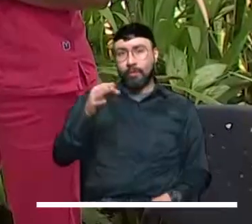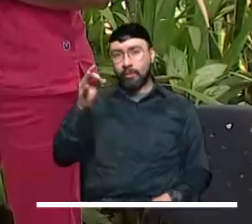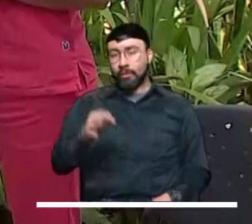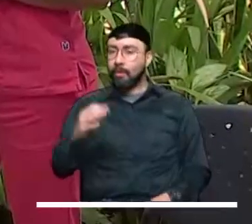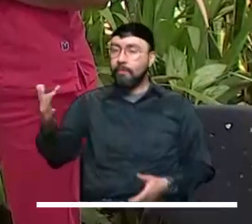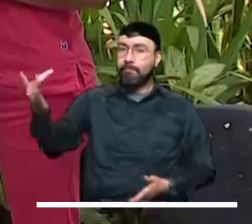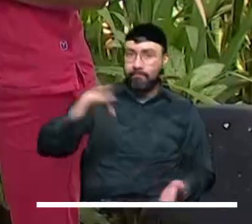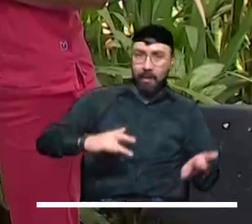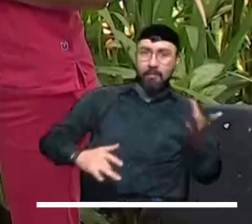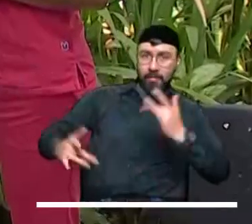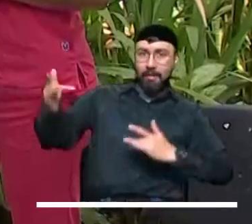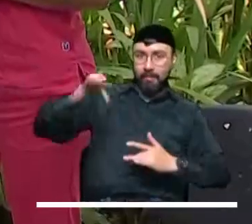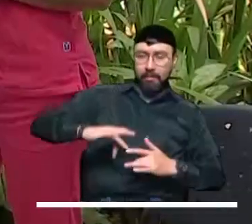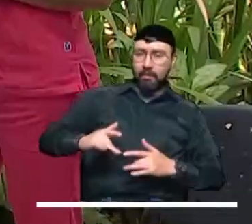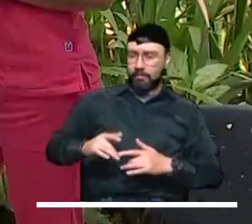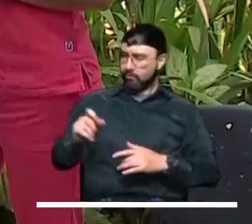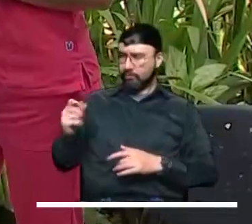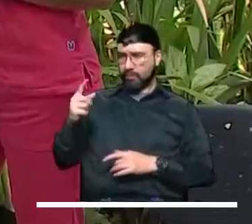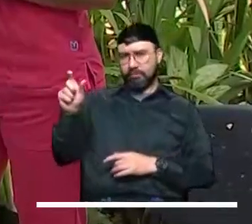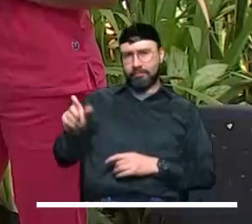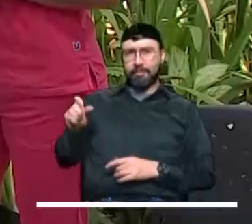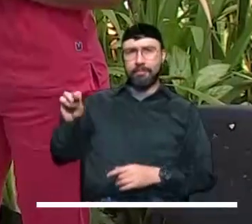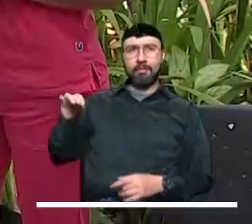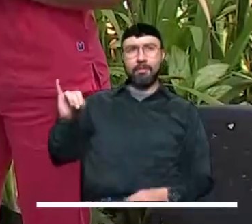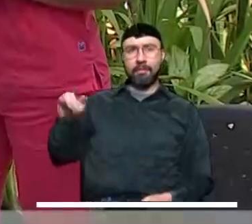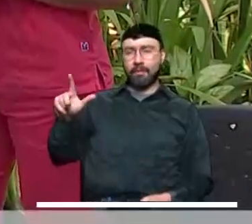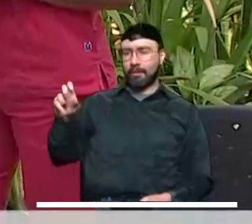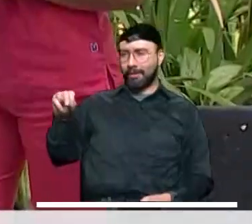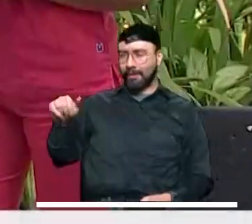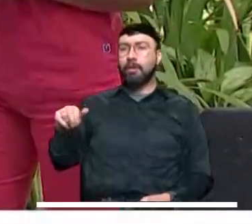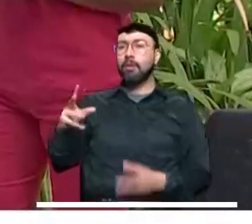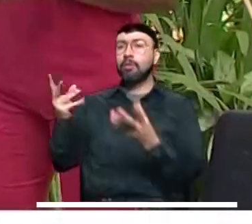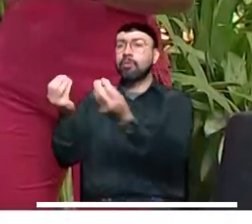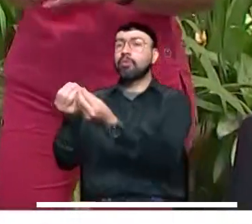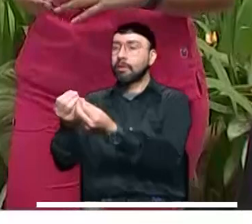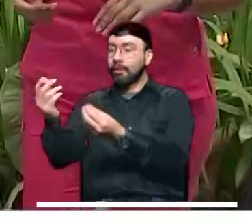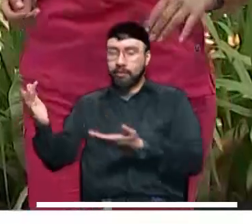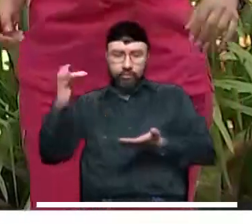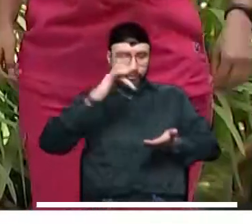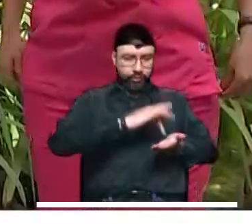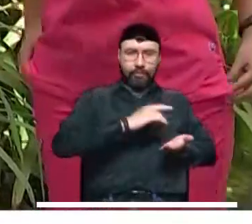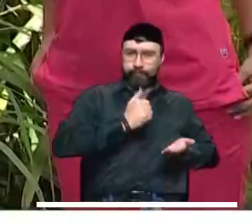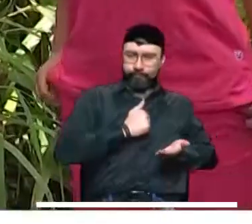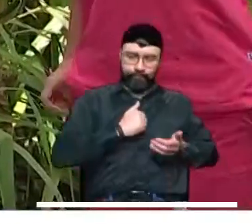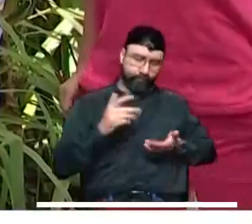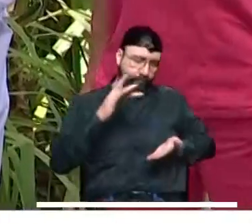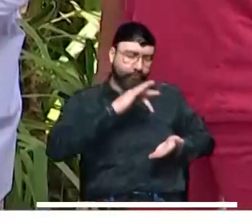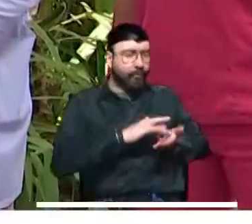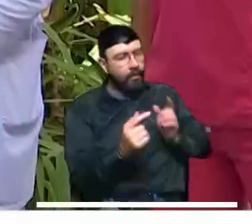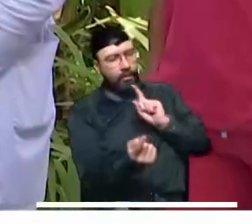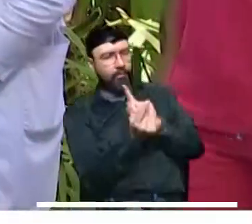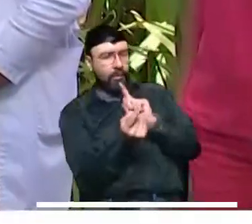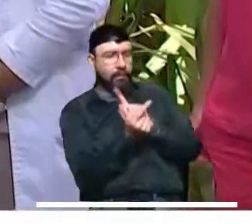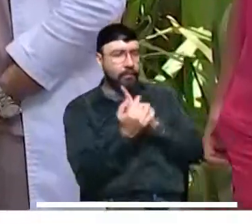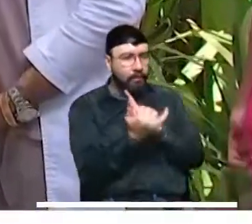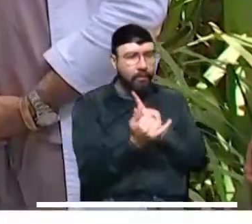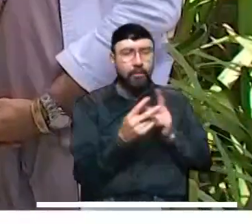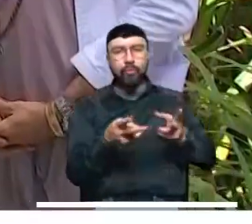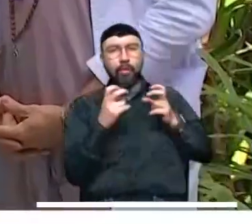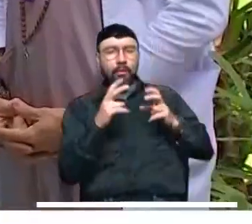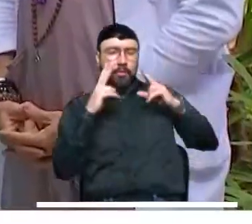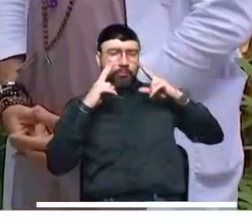que llegan a la consulta, después de que son valorados por la doctora Milena y el grupo de profesionales, llegan a mi consultorio. Ahí se les hace un nuevo